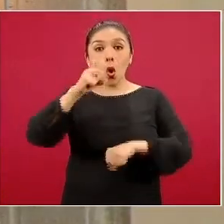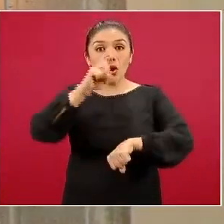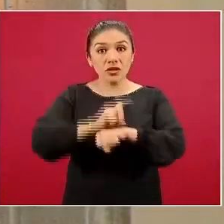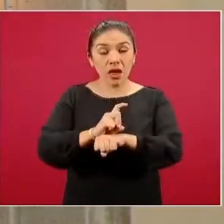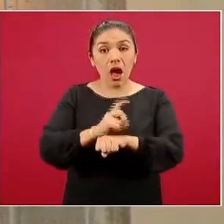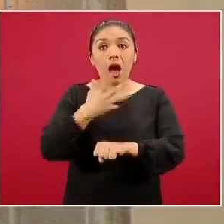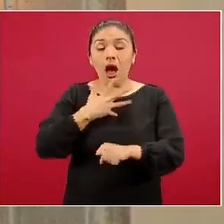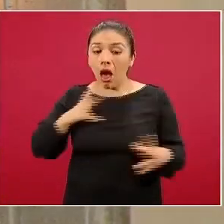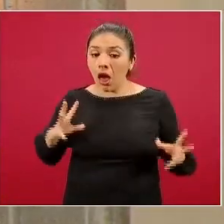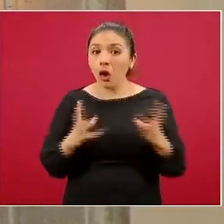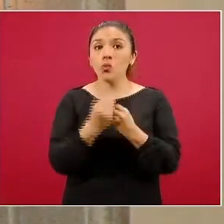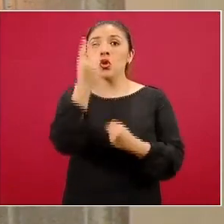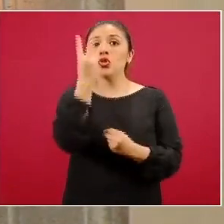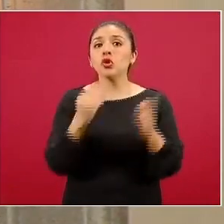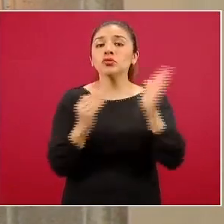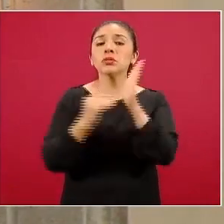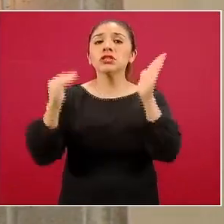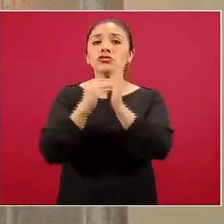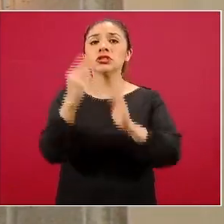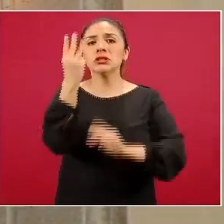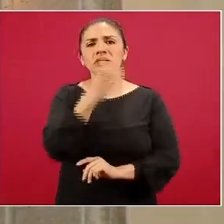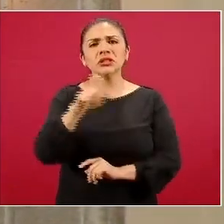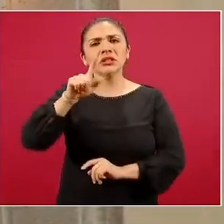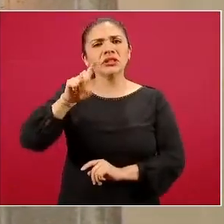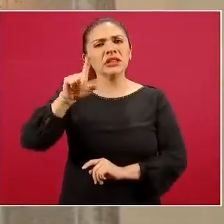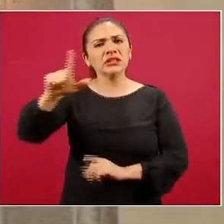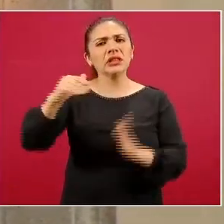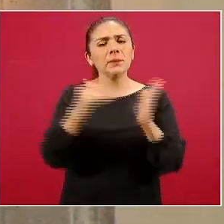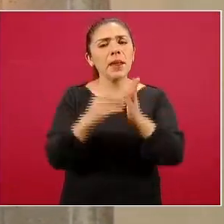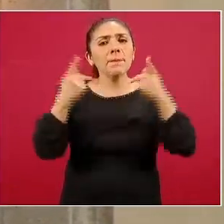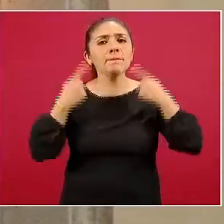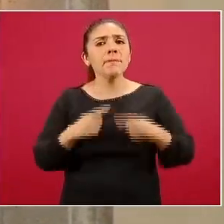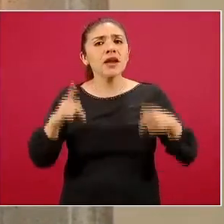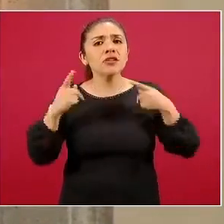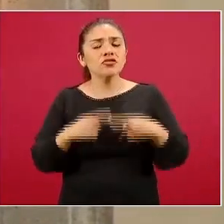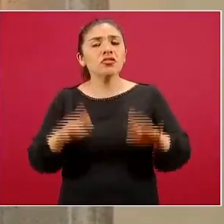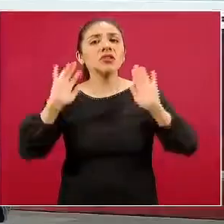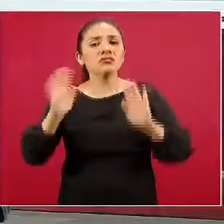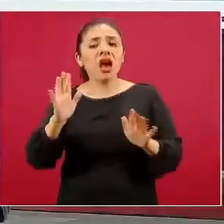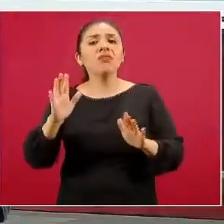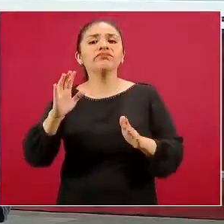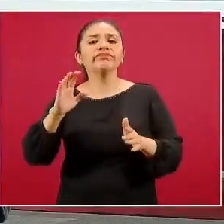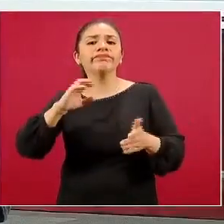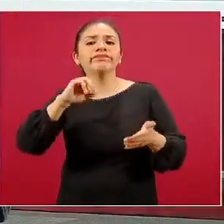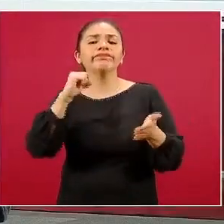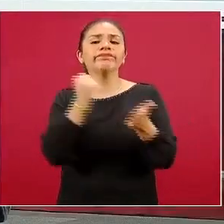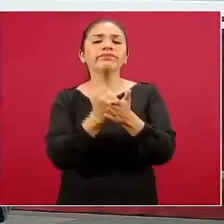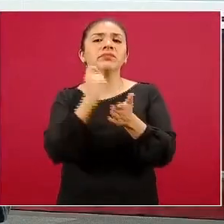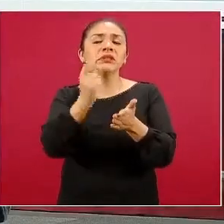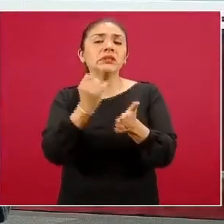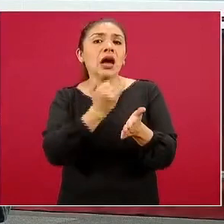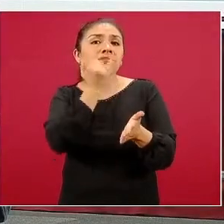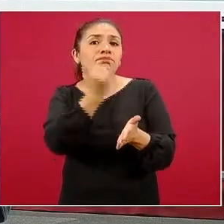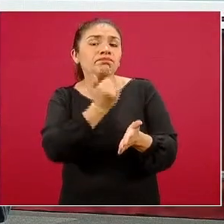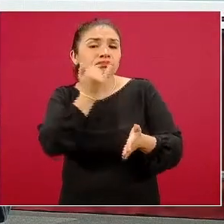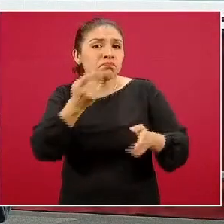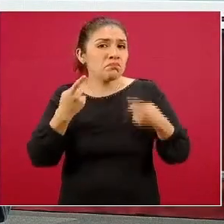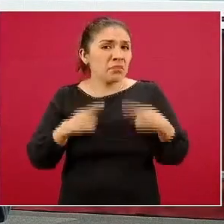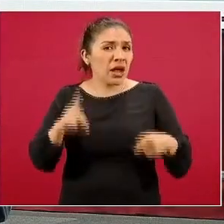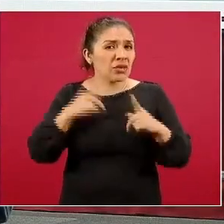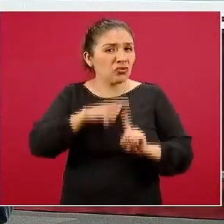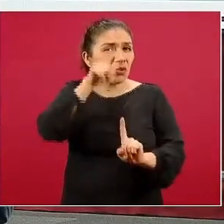de 2.037.000 las personas que fueron clasificadas como casos sospechosos en